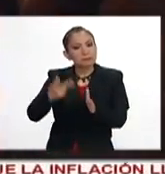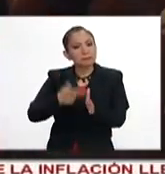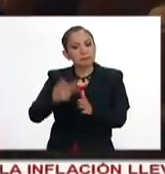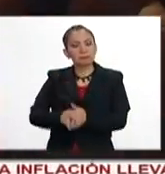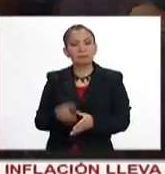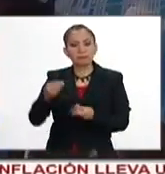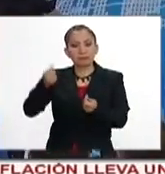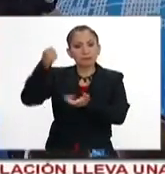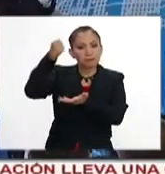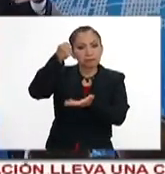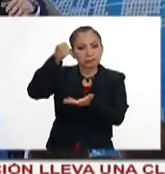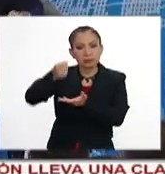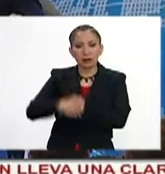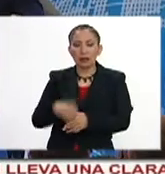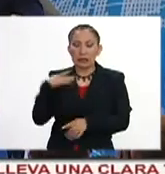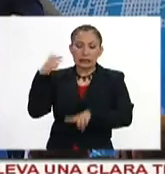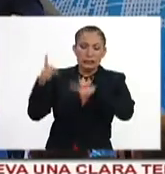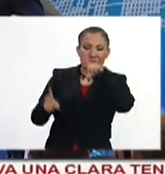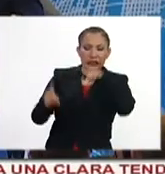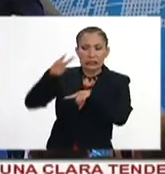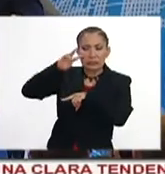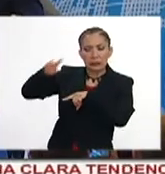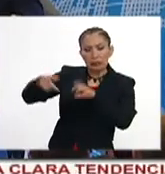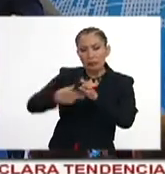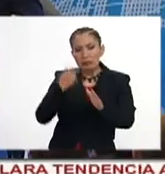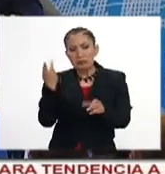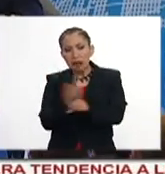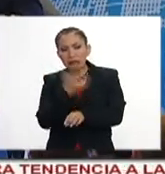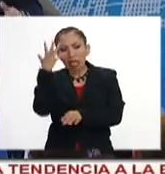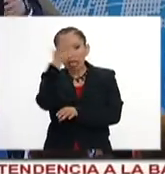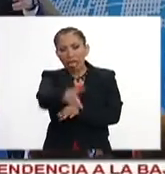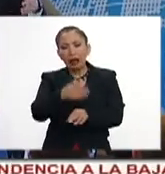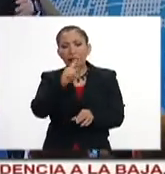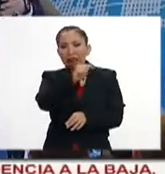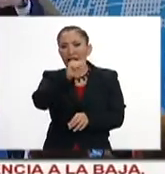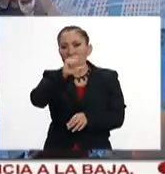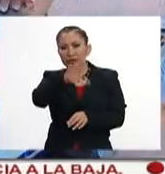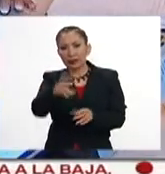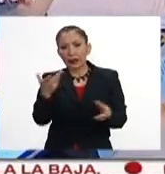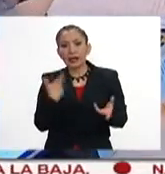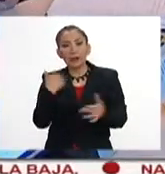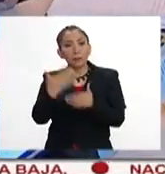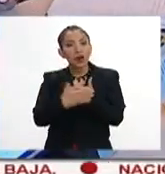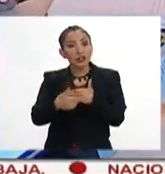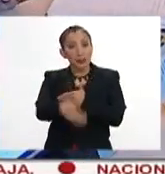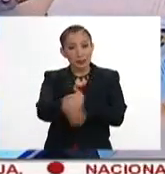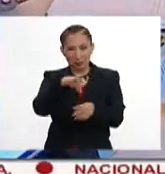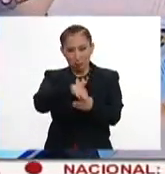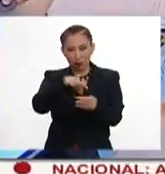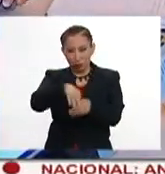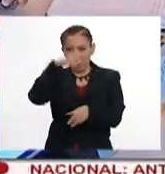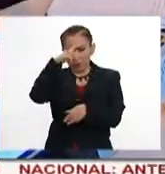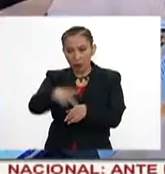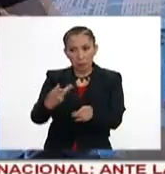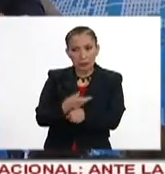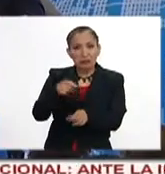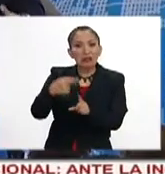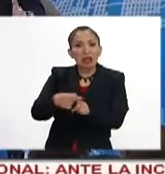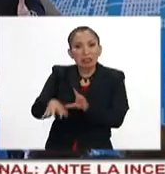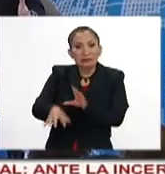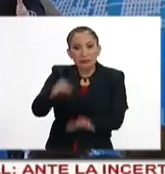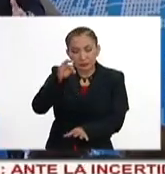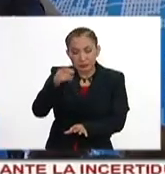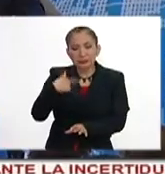inversión. Pese a la incertidumbre por la renegociación del Tratado de Libre Comercio y las próximas elecciones en nuestro país, el secretario